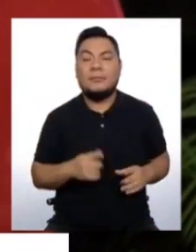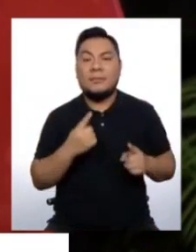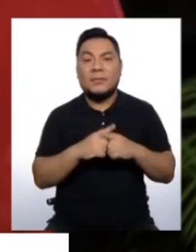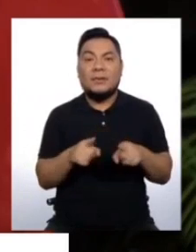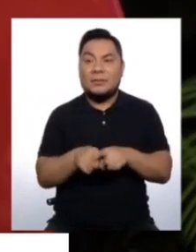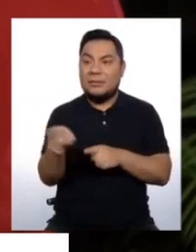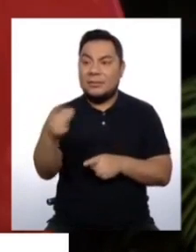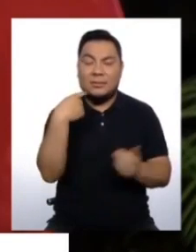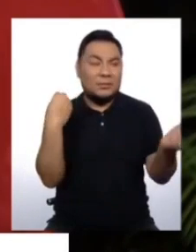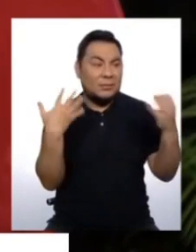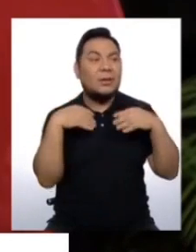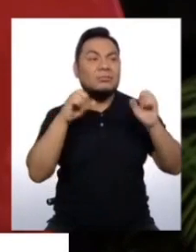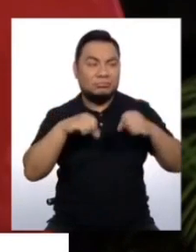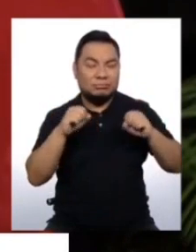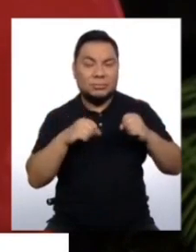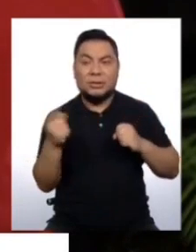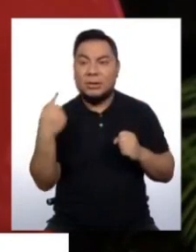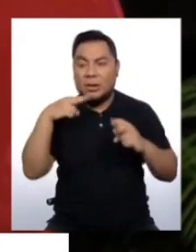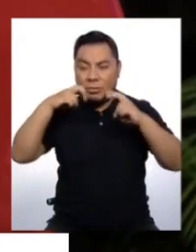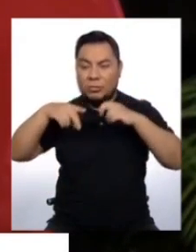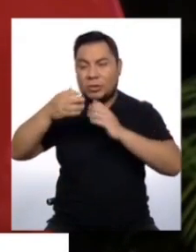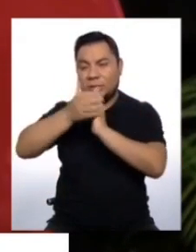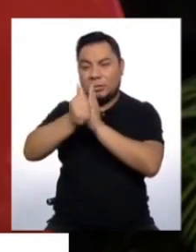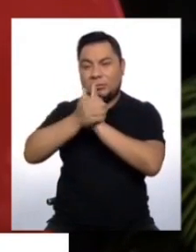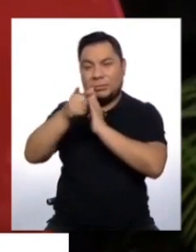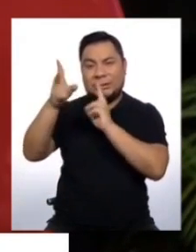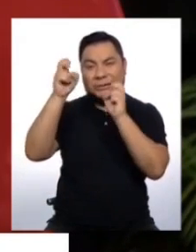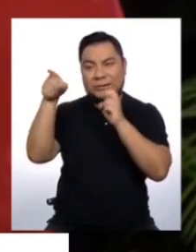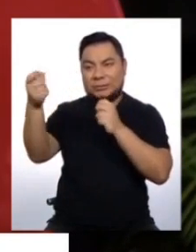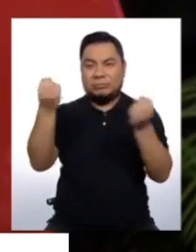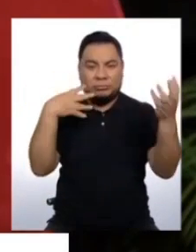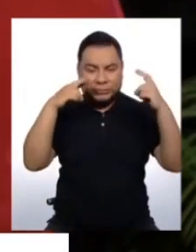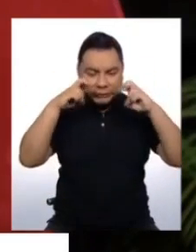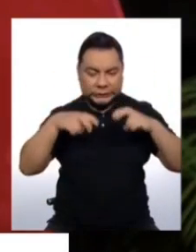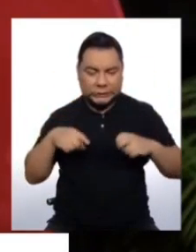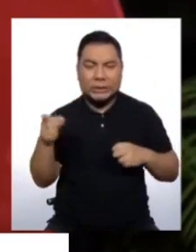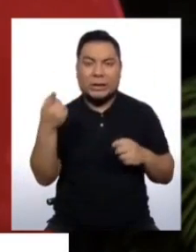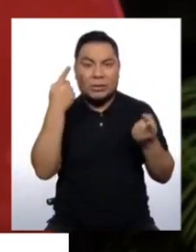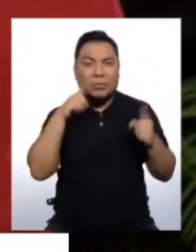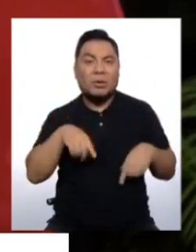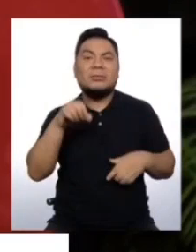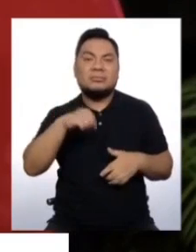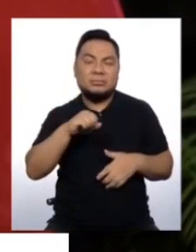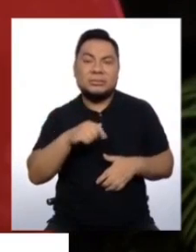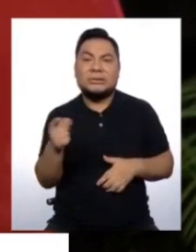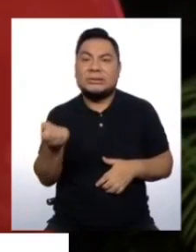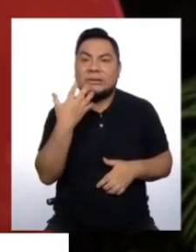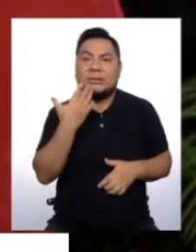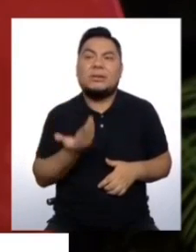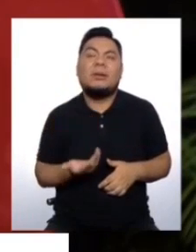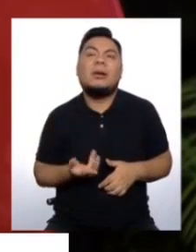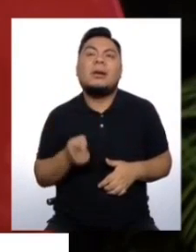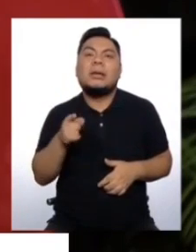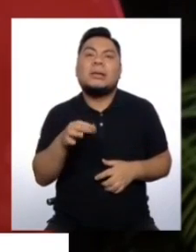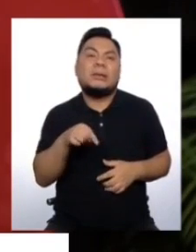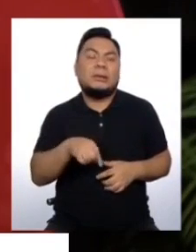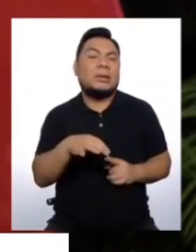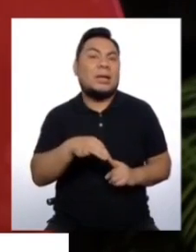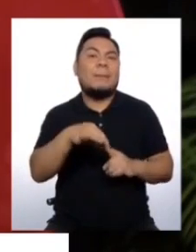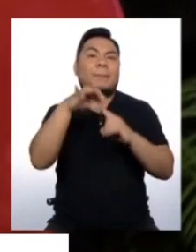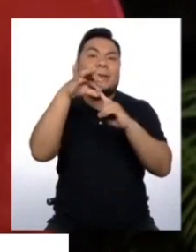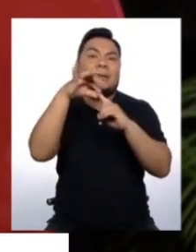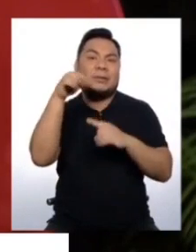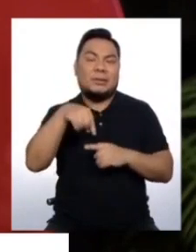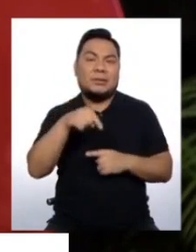coinciden los estudiosos, los expertos en el tema, que es una figura especial,